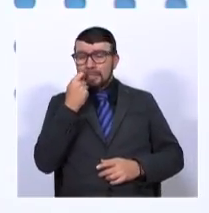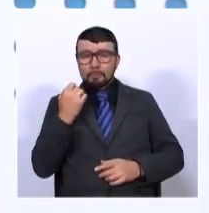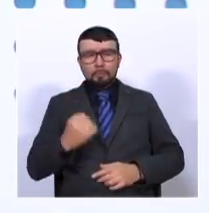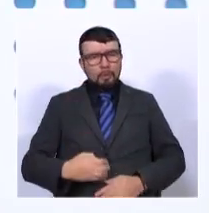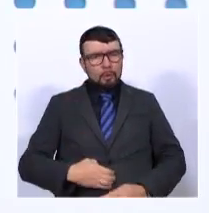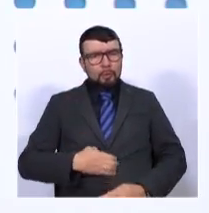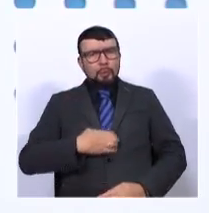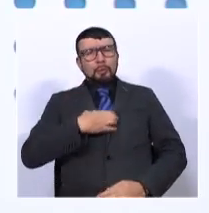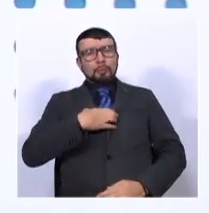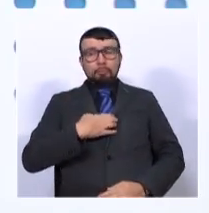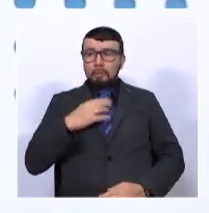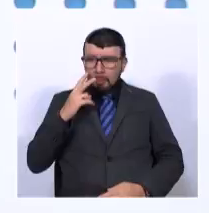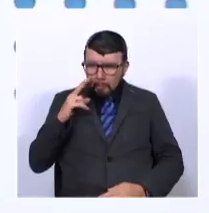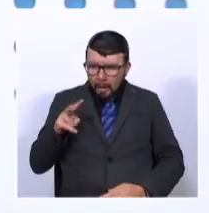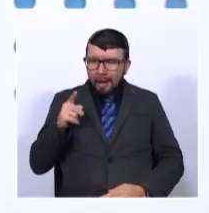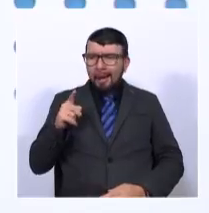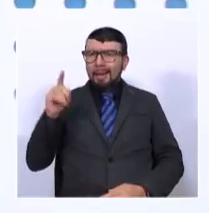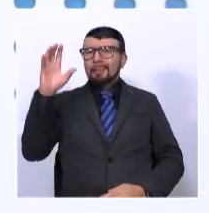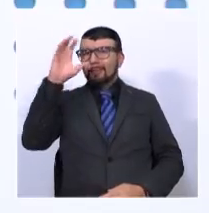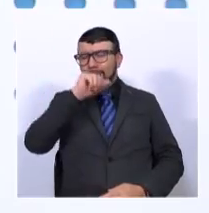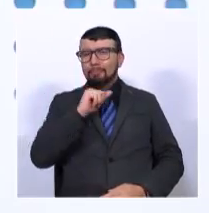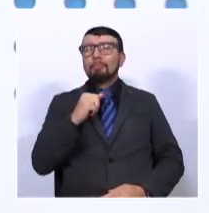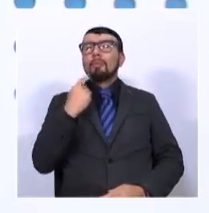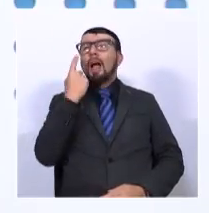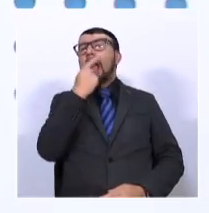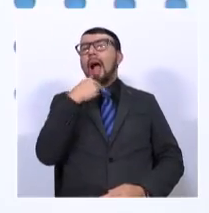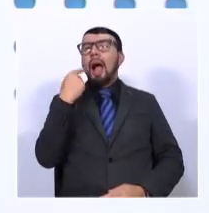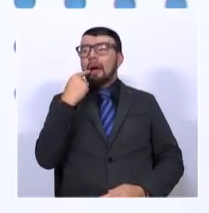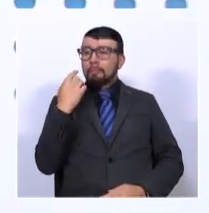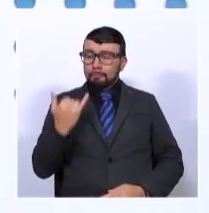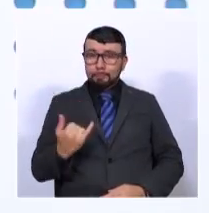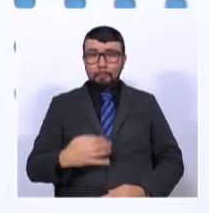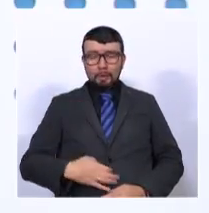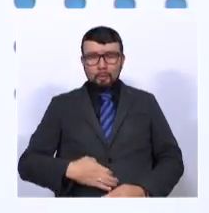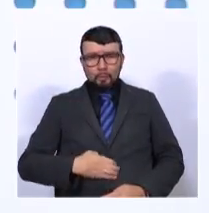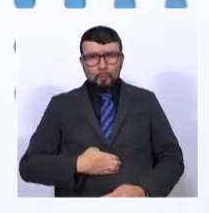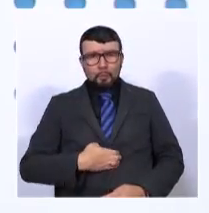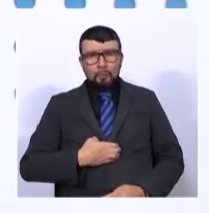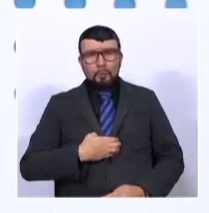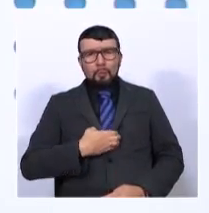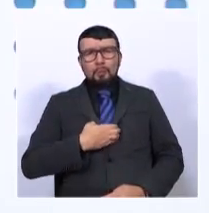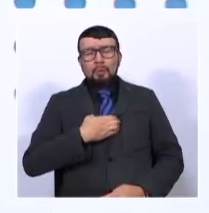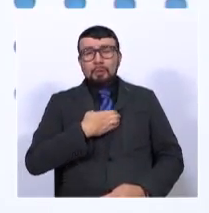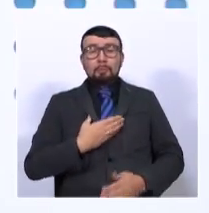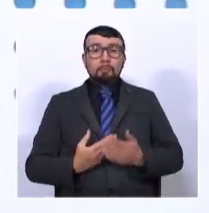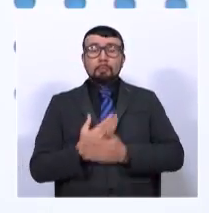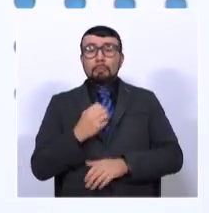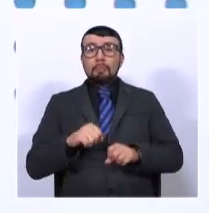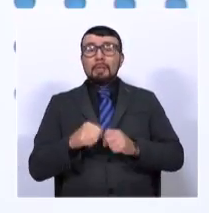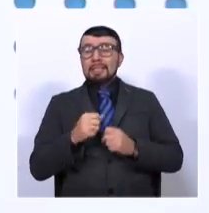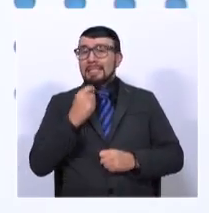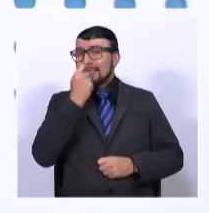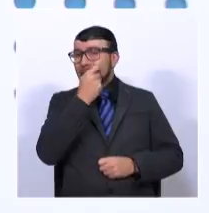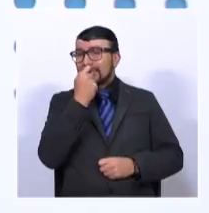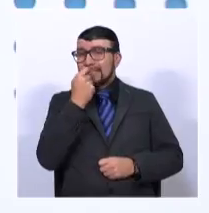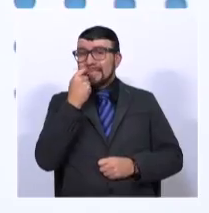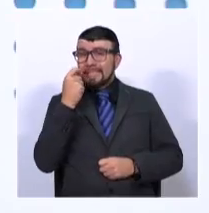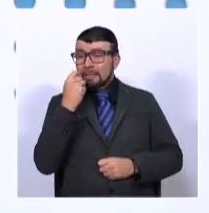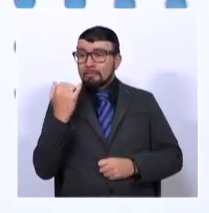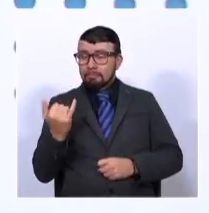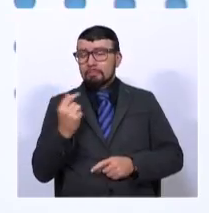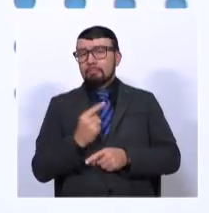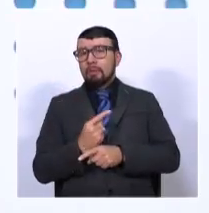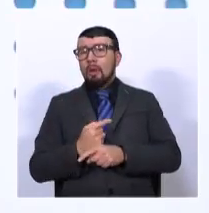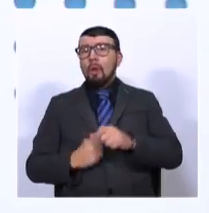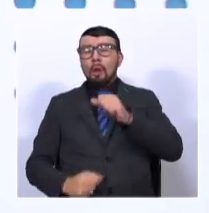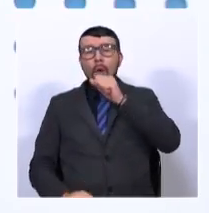vemos mucho como un signo indirecto, que vemos que el ácido del estómago empieza a dañar los dientes. Entonces nuestros odontólogos